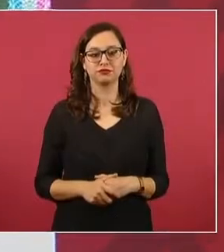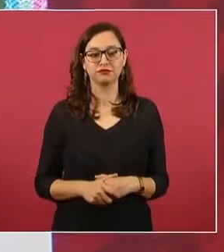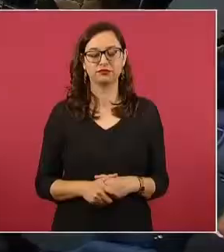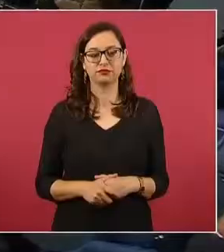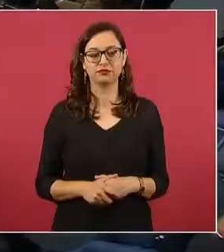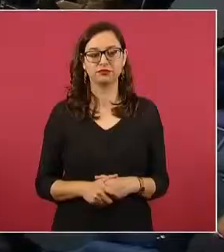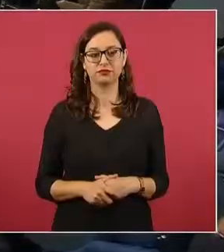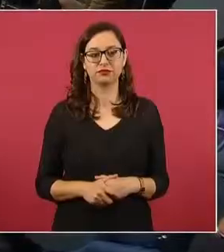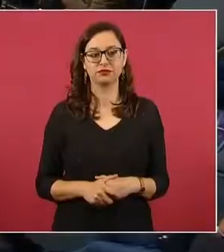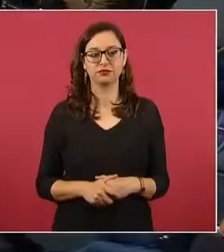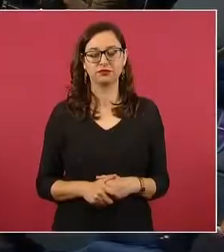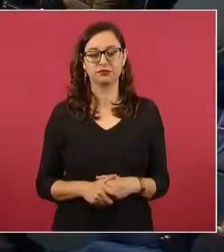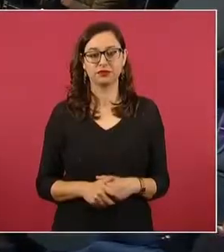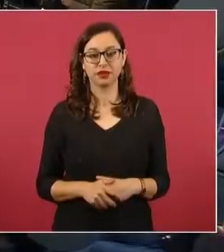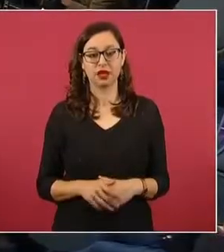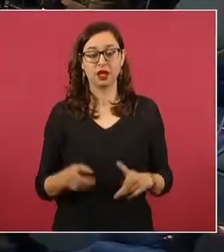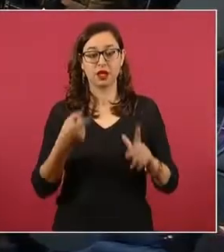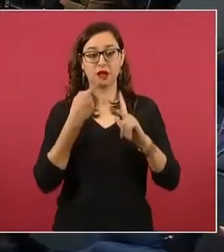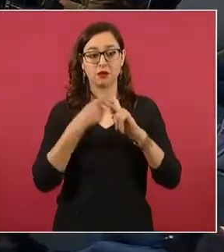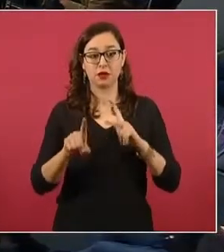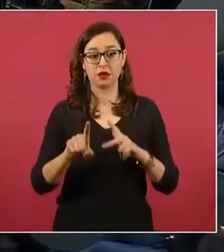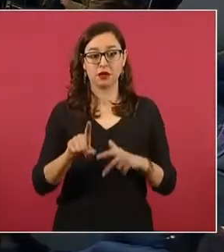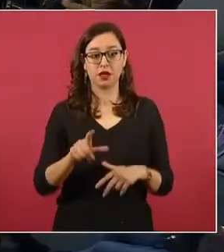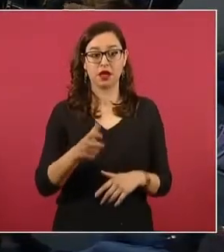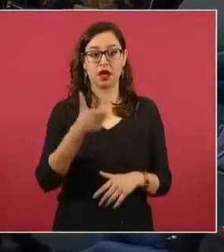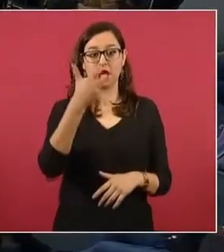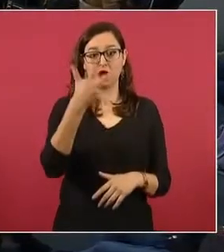a las 8 de la noche